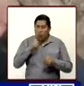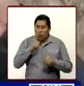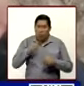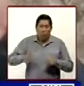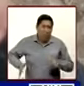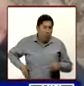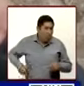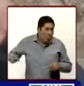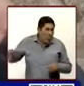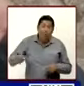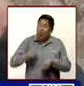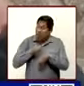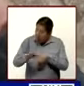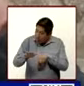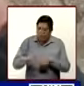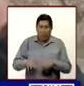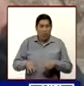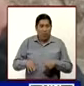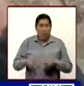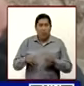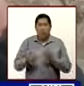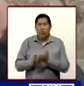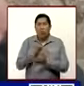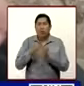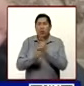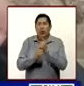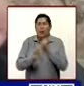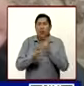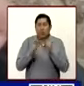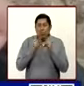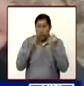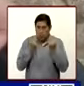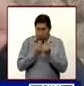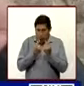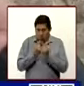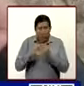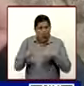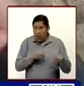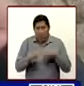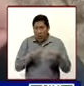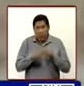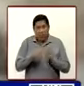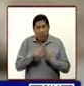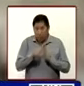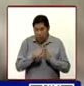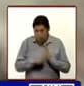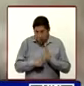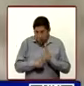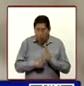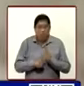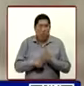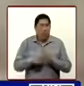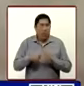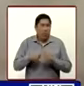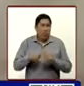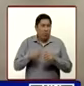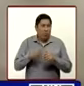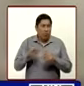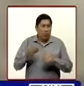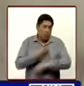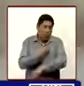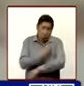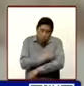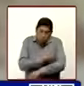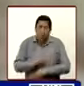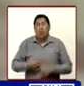ya lo que es una brigada, se encuentra en la nueva terminal, lo que es una brigada donde está realizando la esterilización, la castración y la